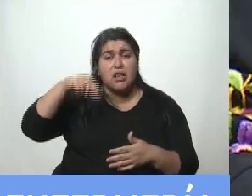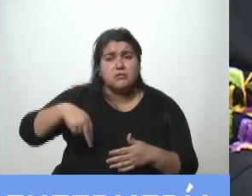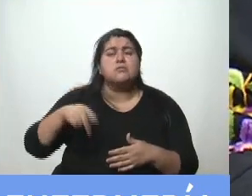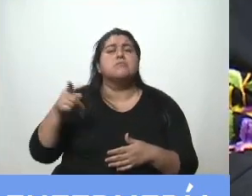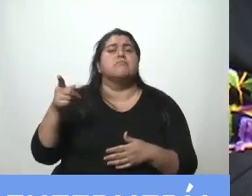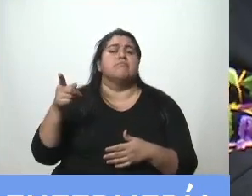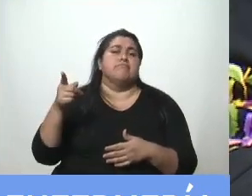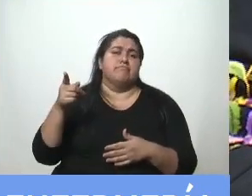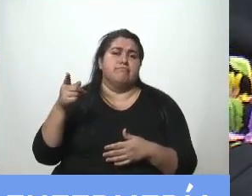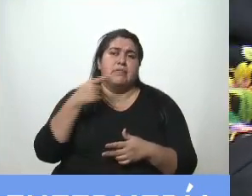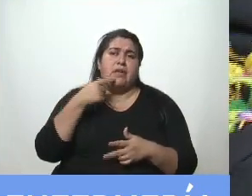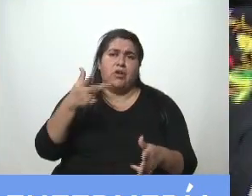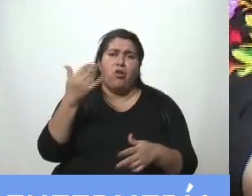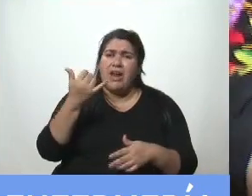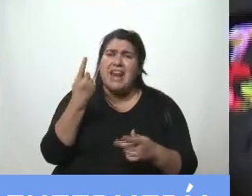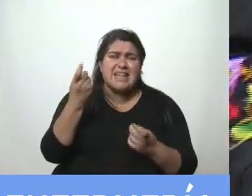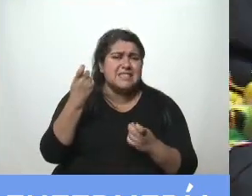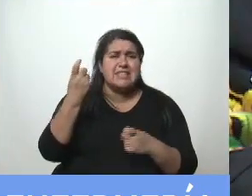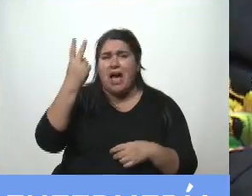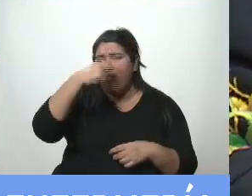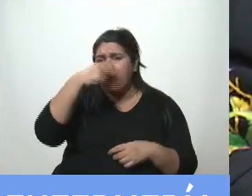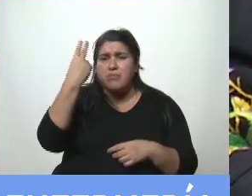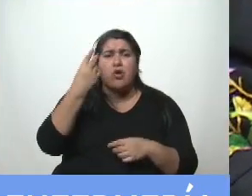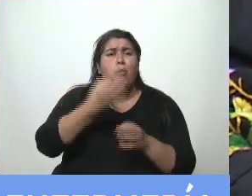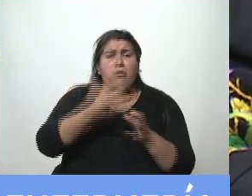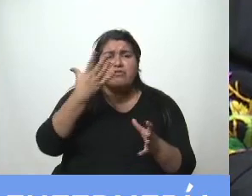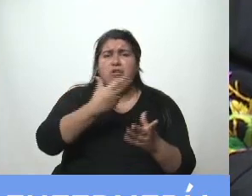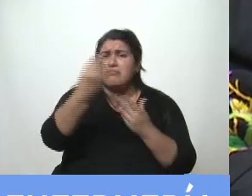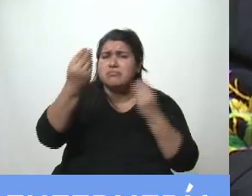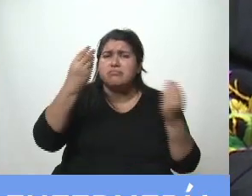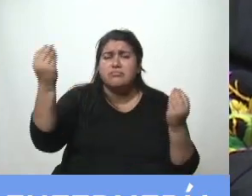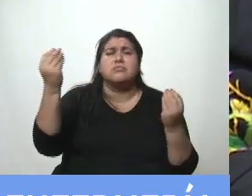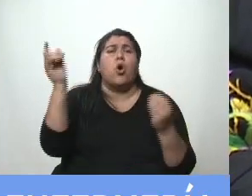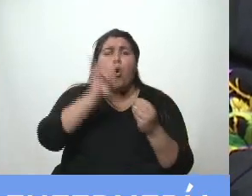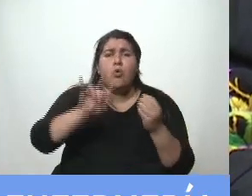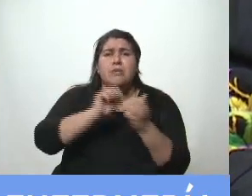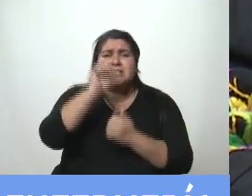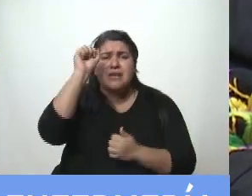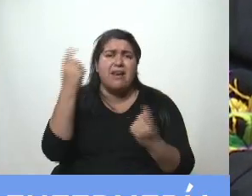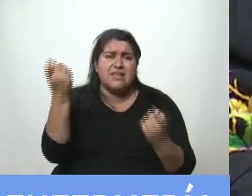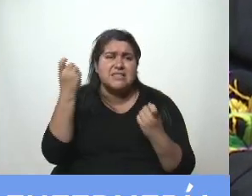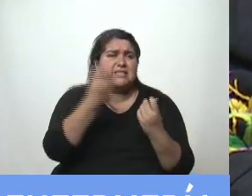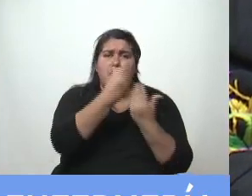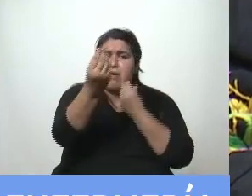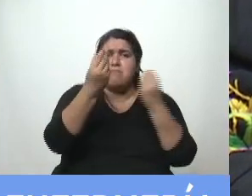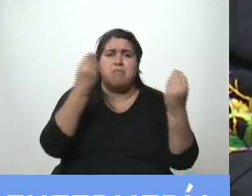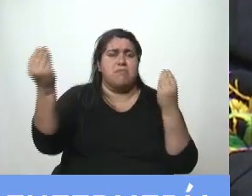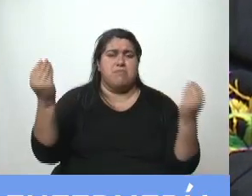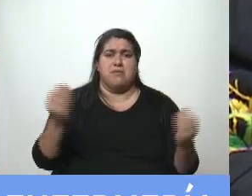muchísimas enfermeras y enfermeros profesionales universitarios.